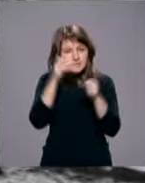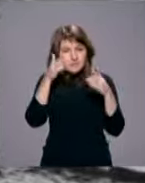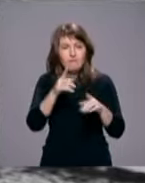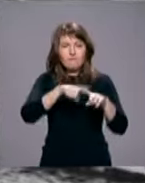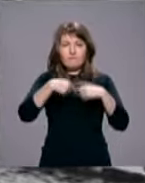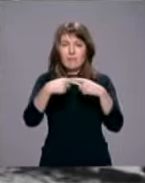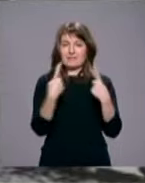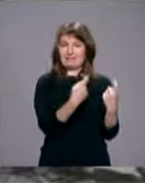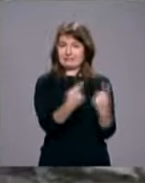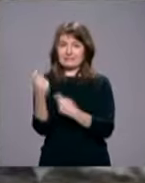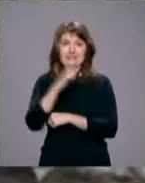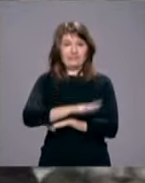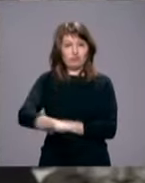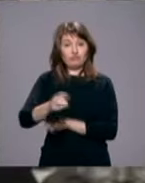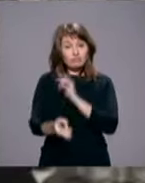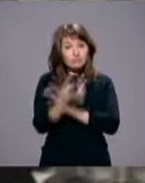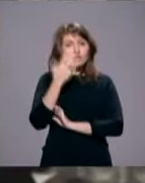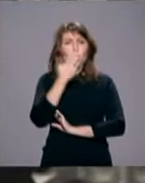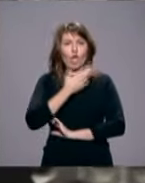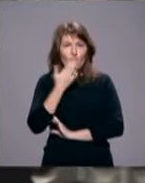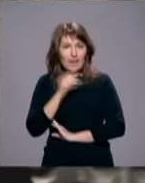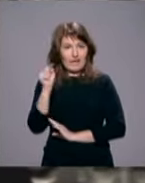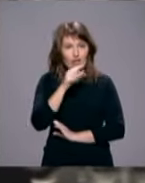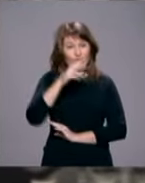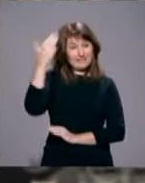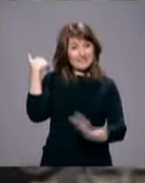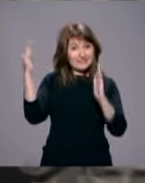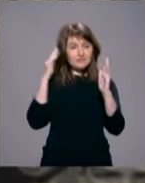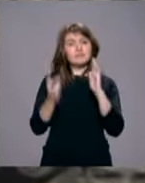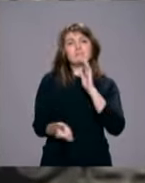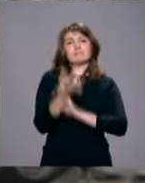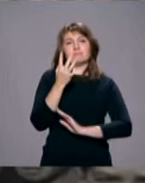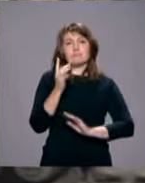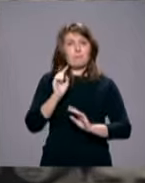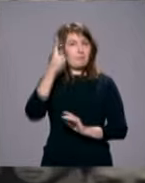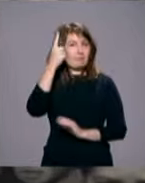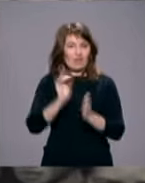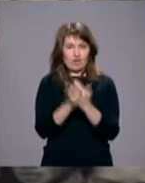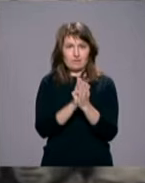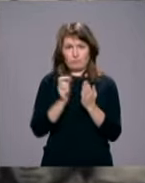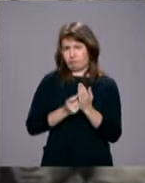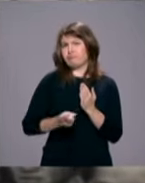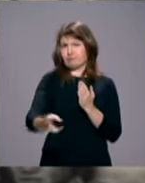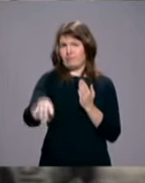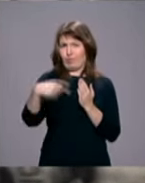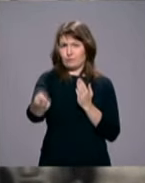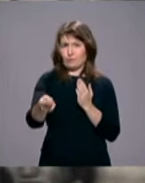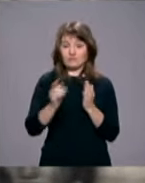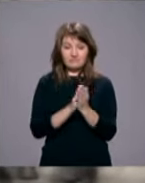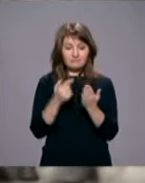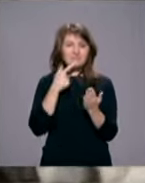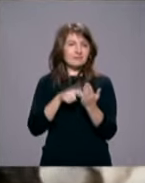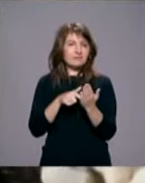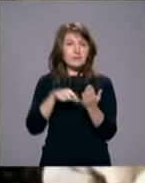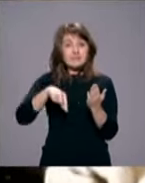los niños para los que funda escuelas en aquellos años publica el primero de sus numerosos escritos lo que puede un cura hoy